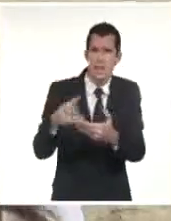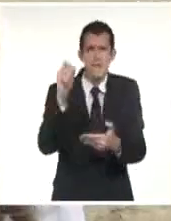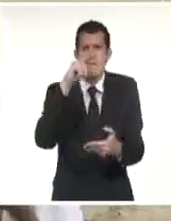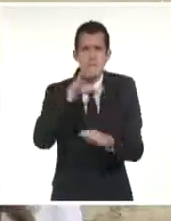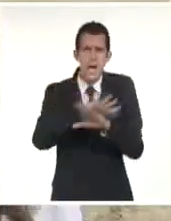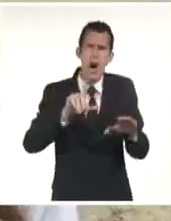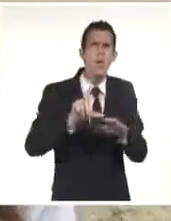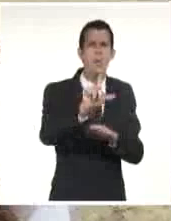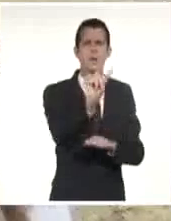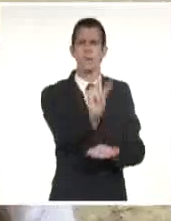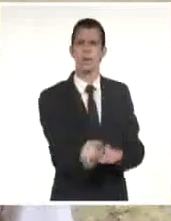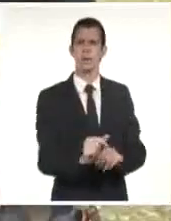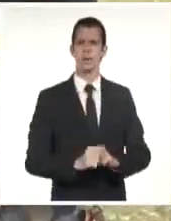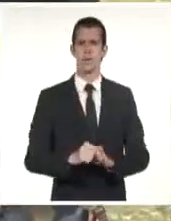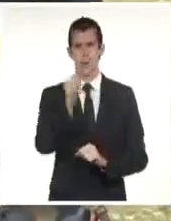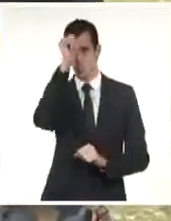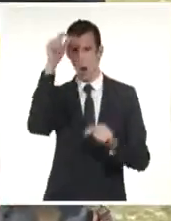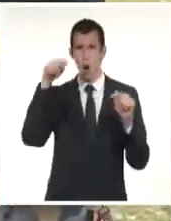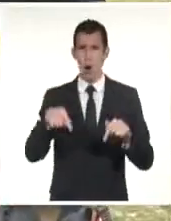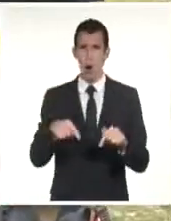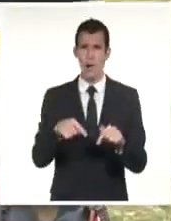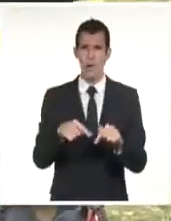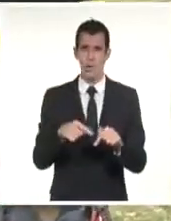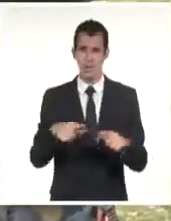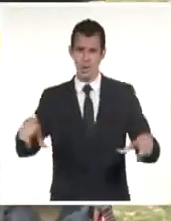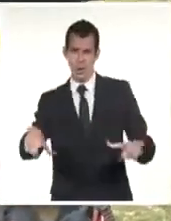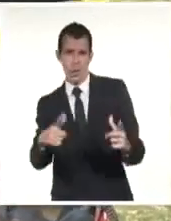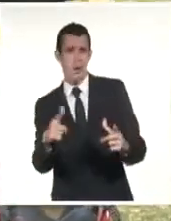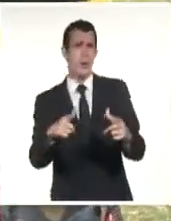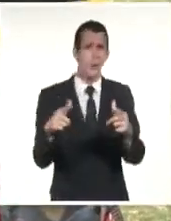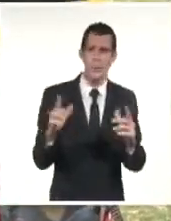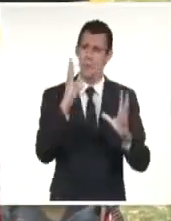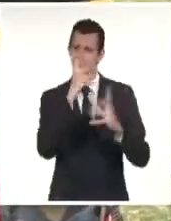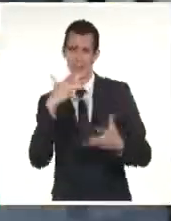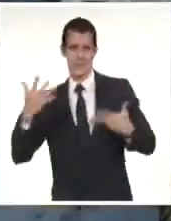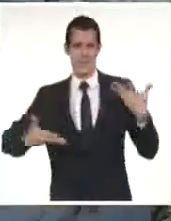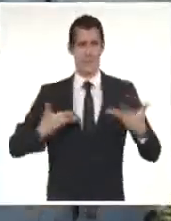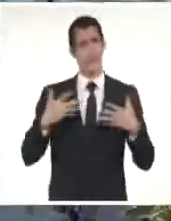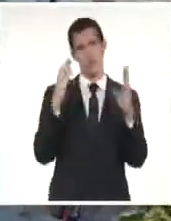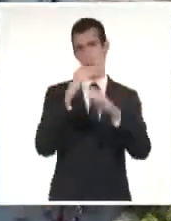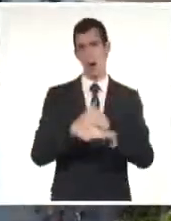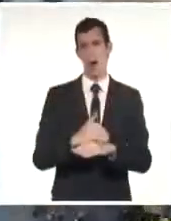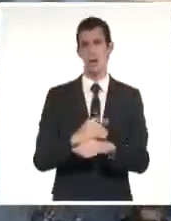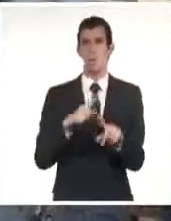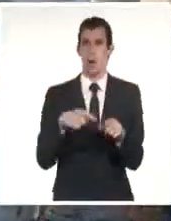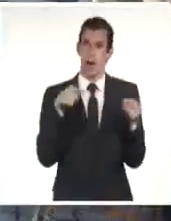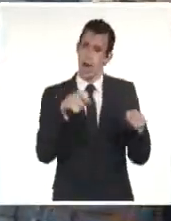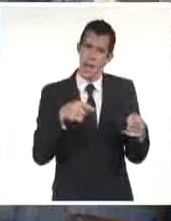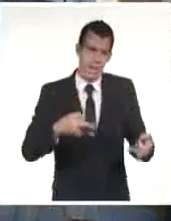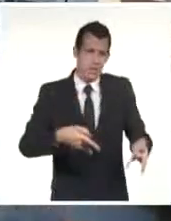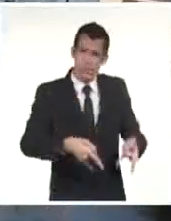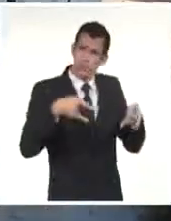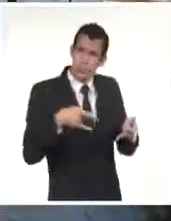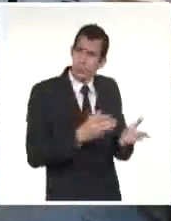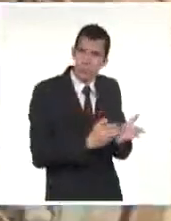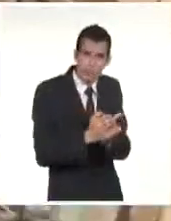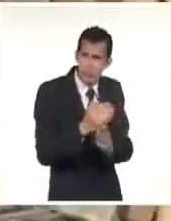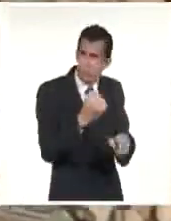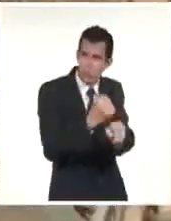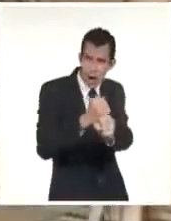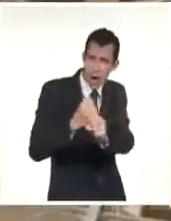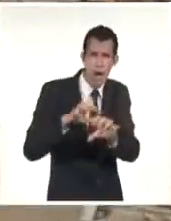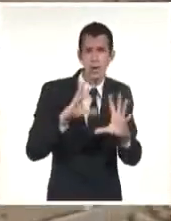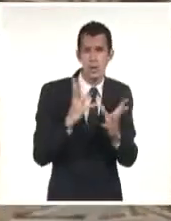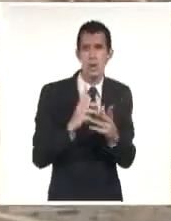soplarán velas ni abrazarán a los suyos. Y no lo harán porque entre tanta fatiga y destrucción, dicen, late aún